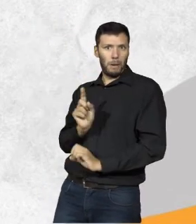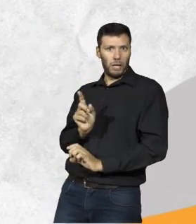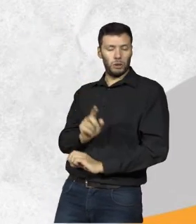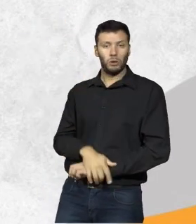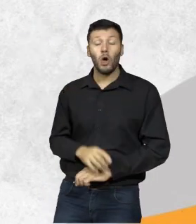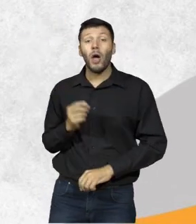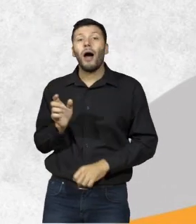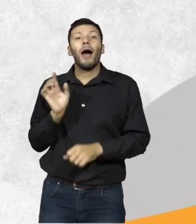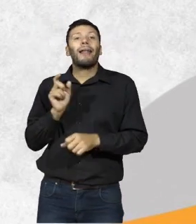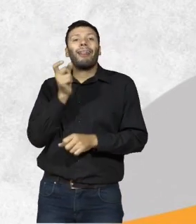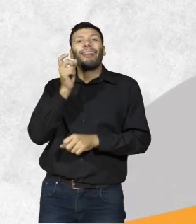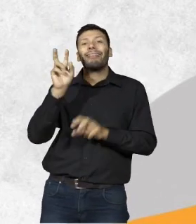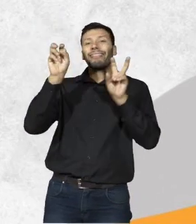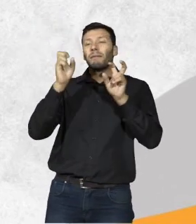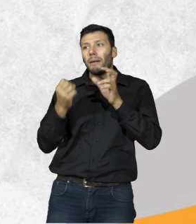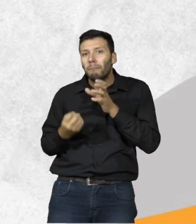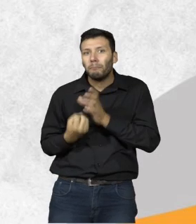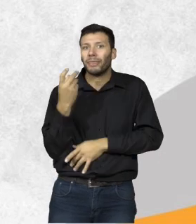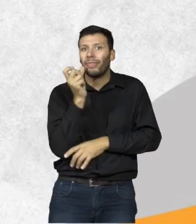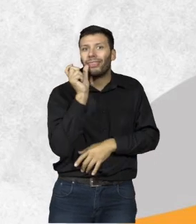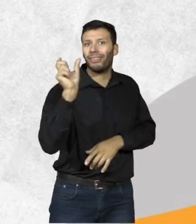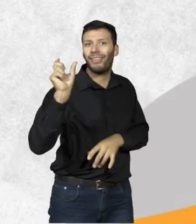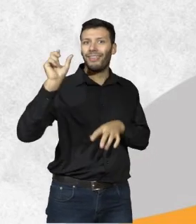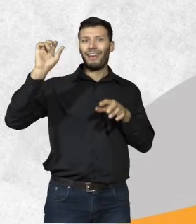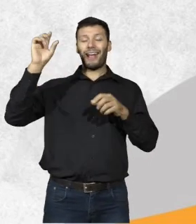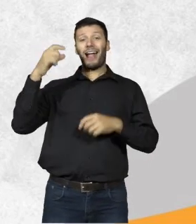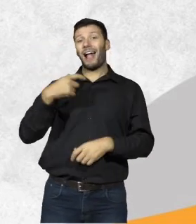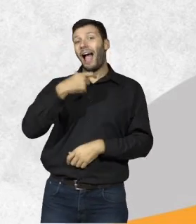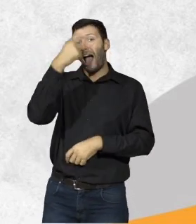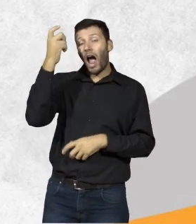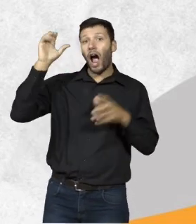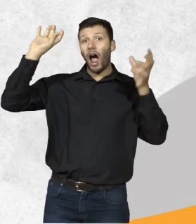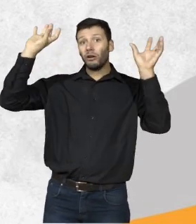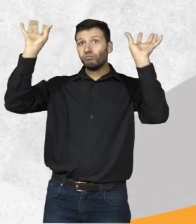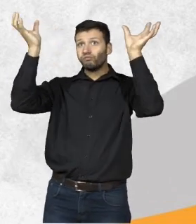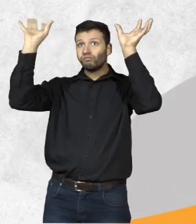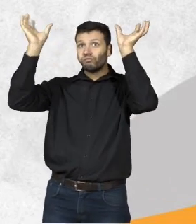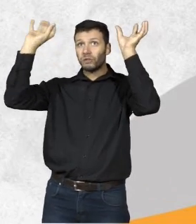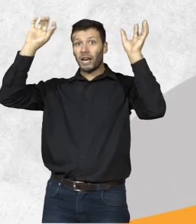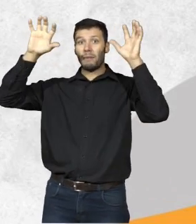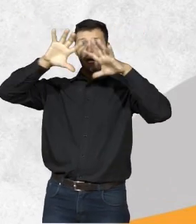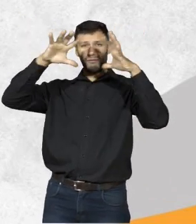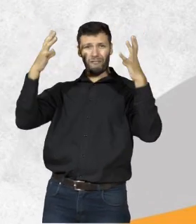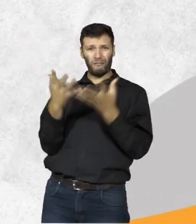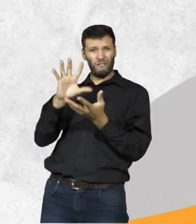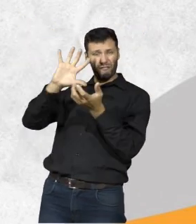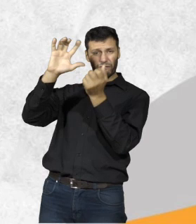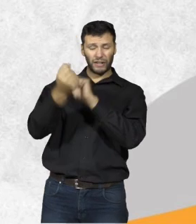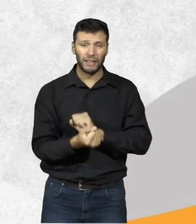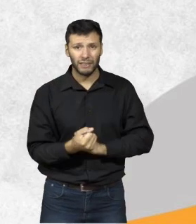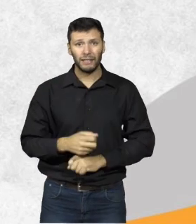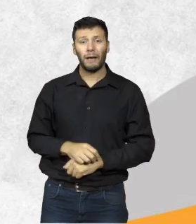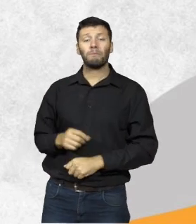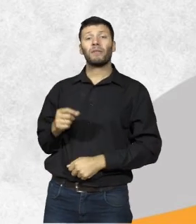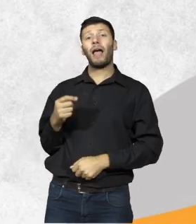del calentamiento global, de la desertificación, de la necesidad de preservar a